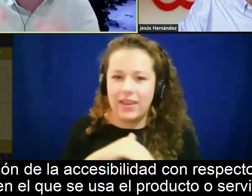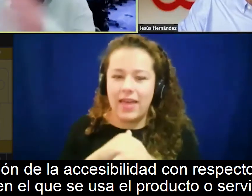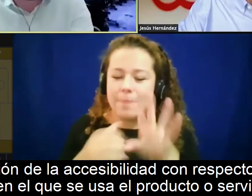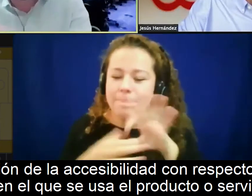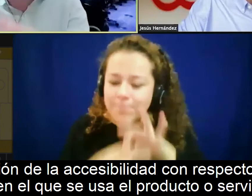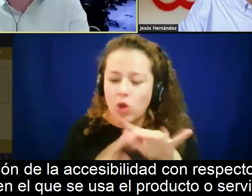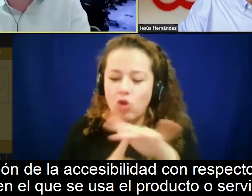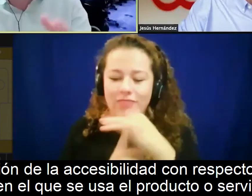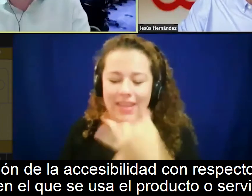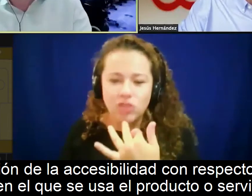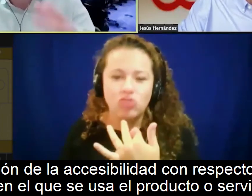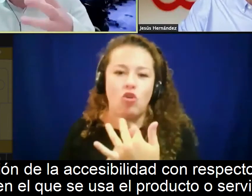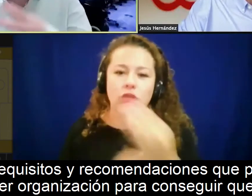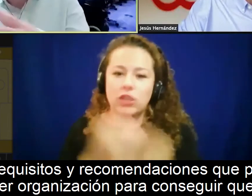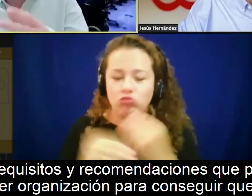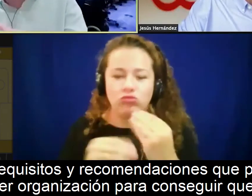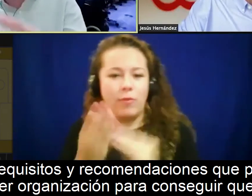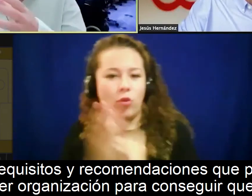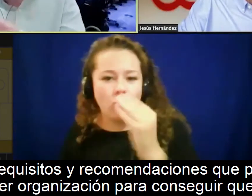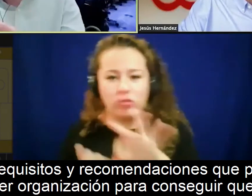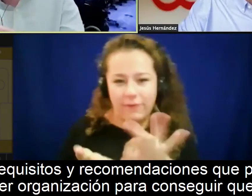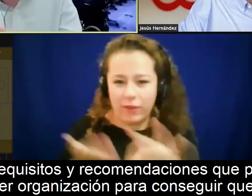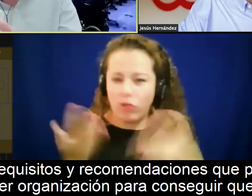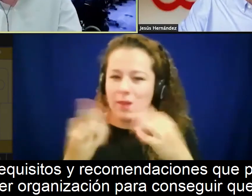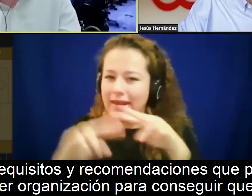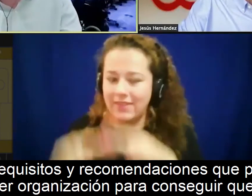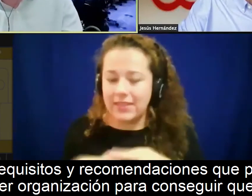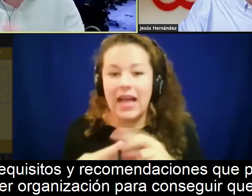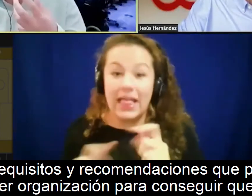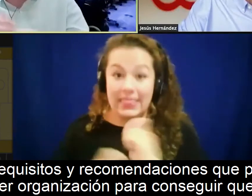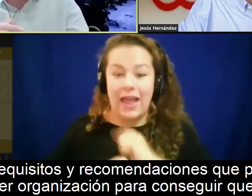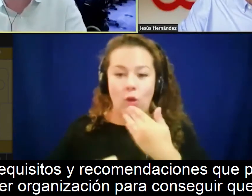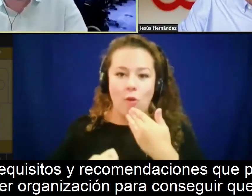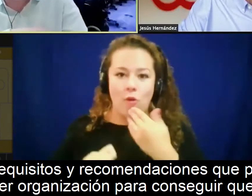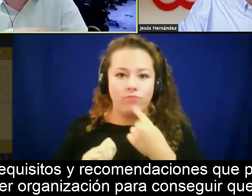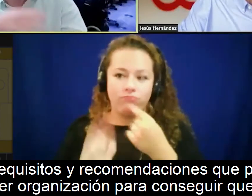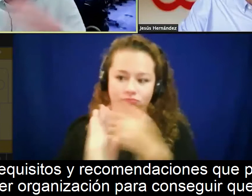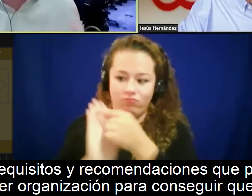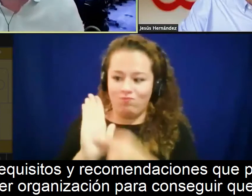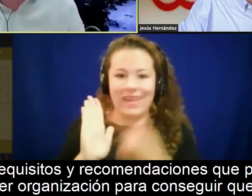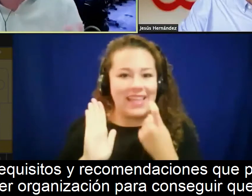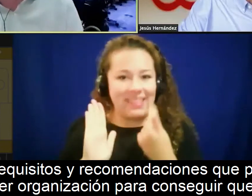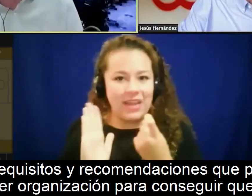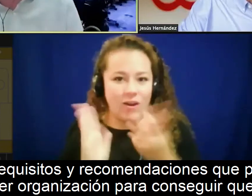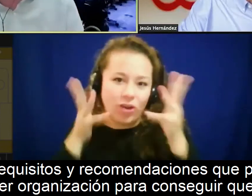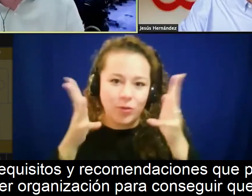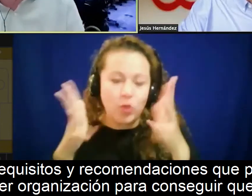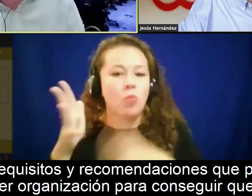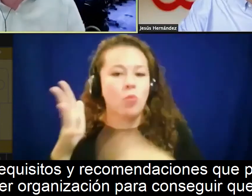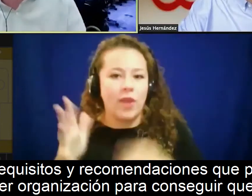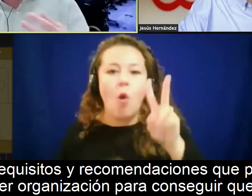que se usa el producto o el servicio. O sea, daba como requisitos y recomendaciones que pueden ser útiles para cualquier tipo de